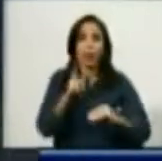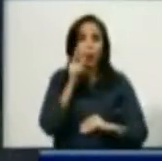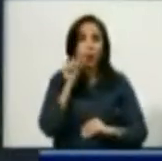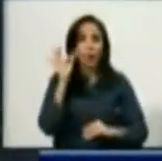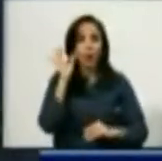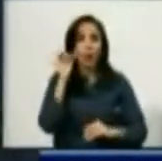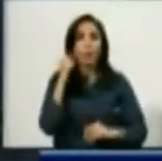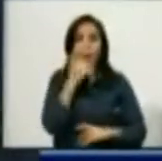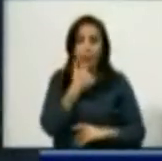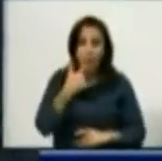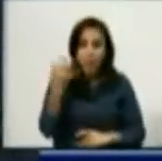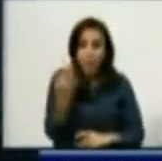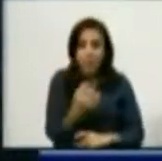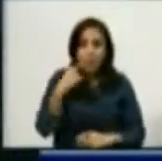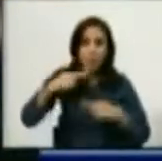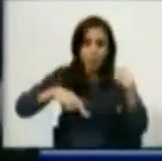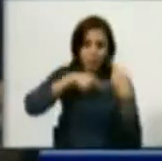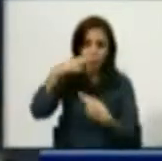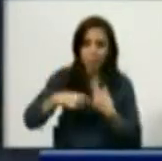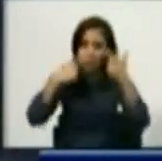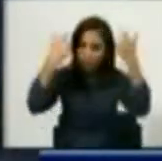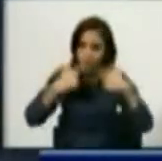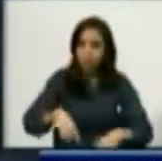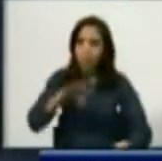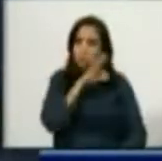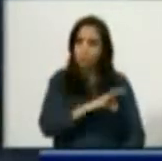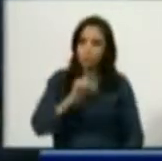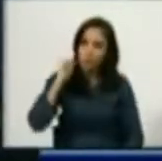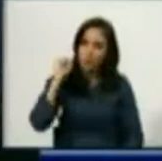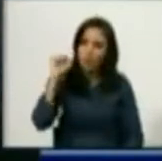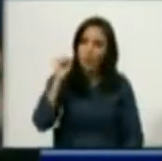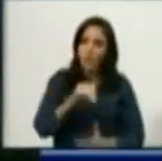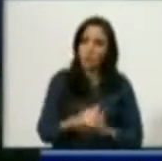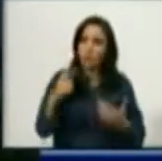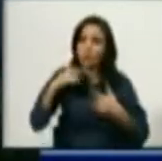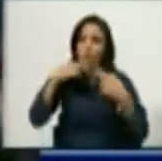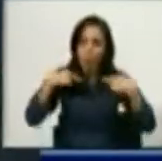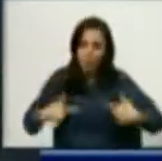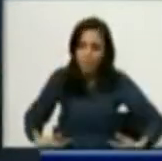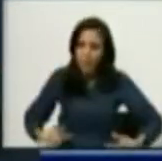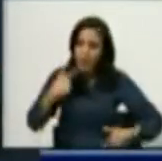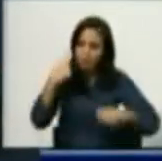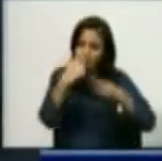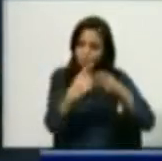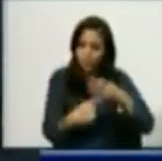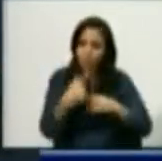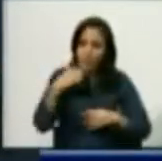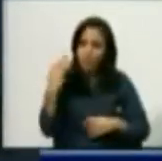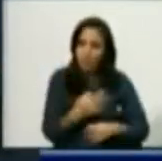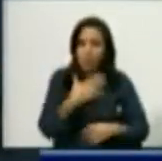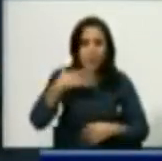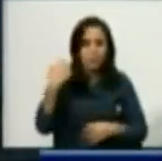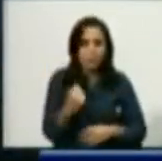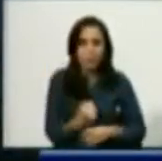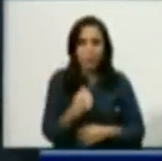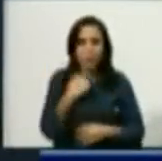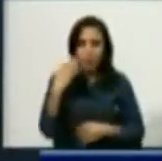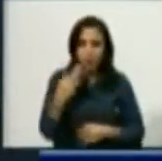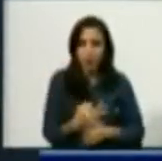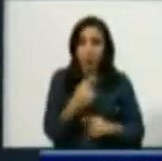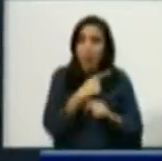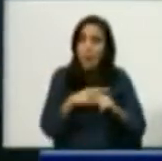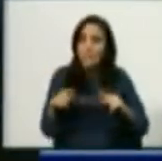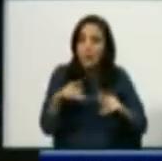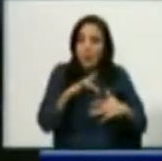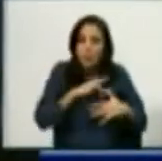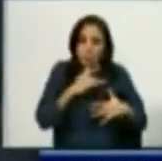revolucionarios somos socialistas somos humanos somos muchas cosas pero en esencia